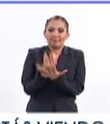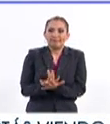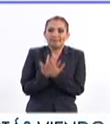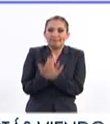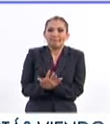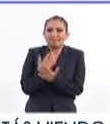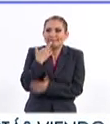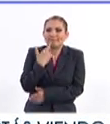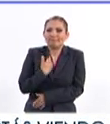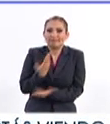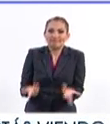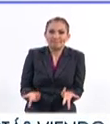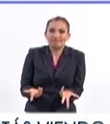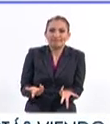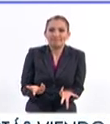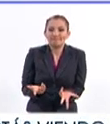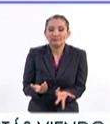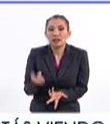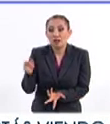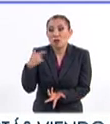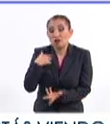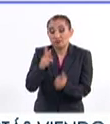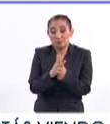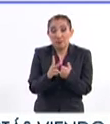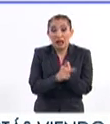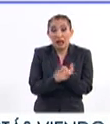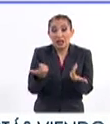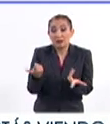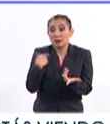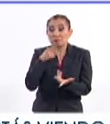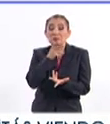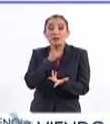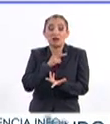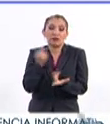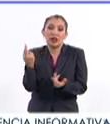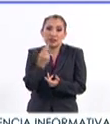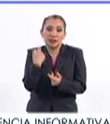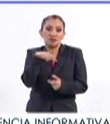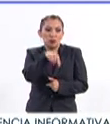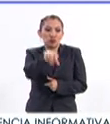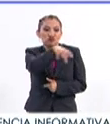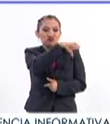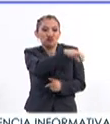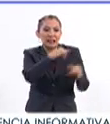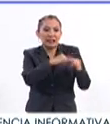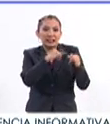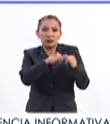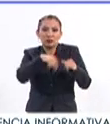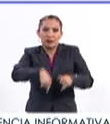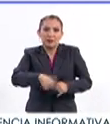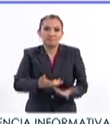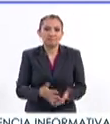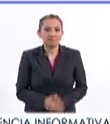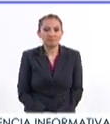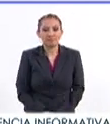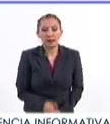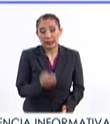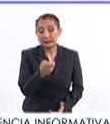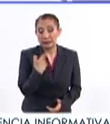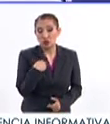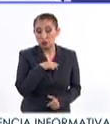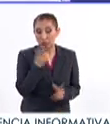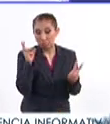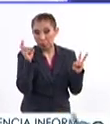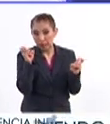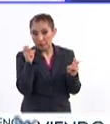de velocidad de respuesta, y que pues por ser un país de origen petrolero pues requerimos de infraestructura pues a nivel nacional. Ese sería